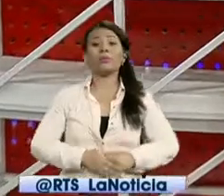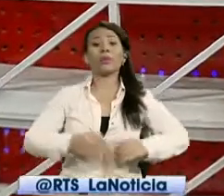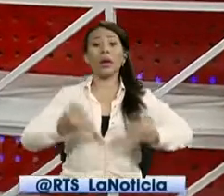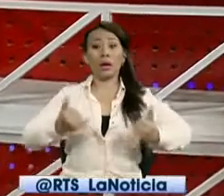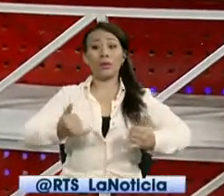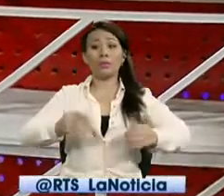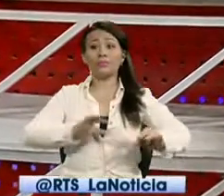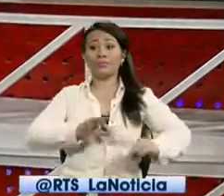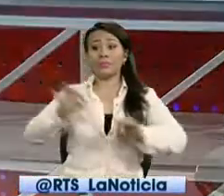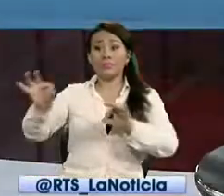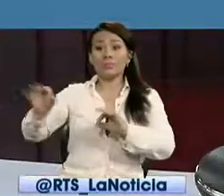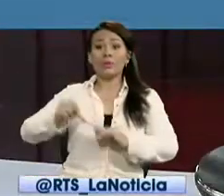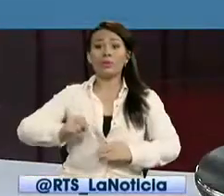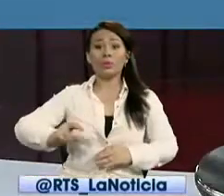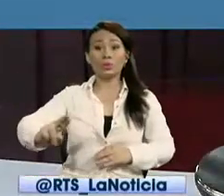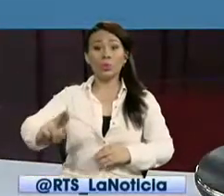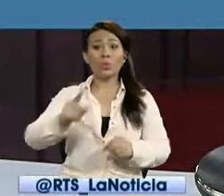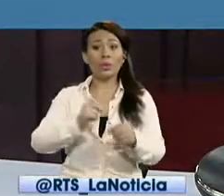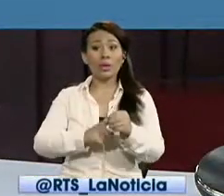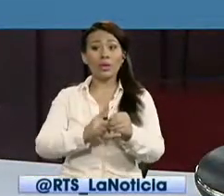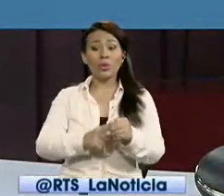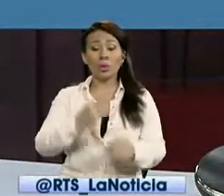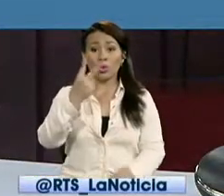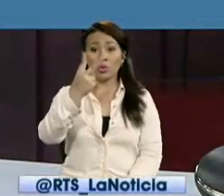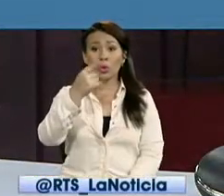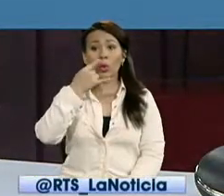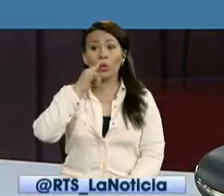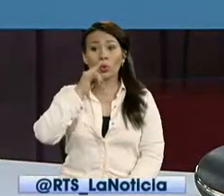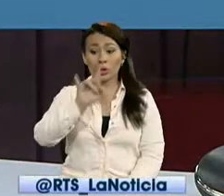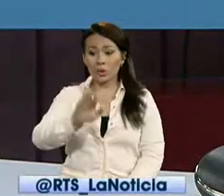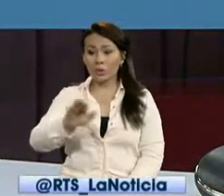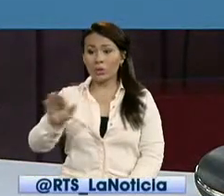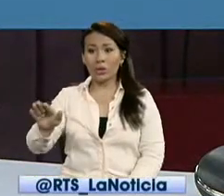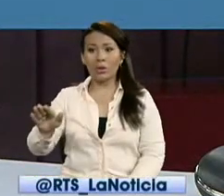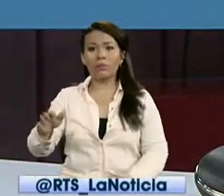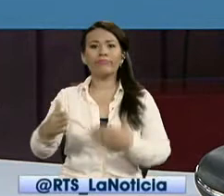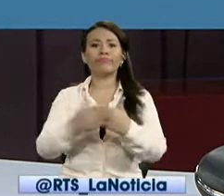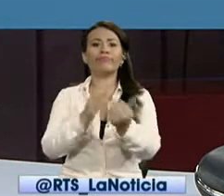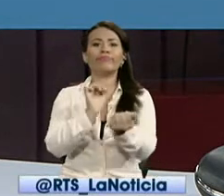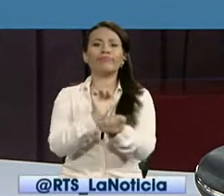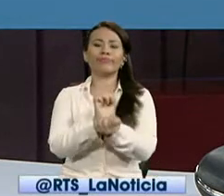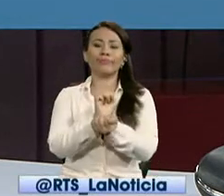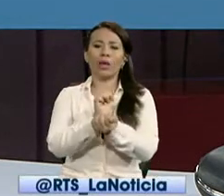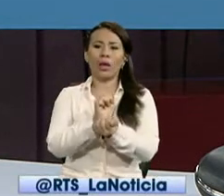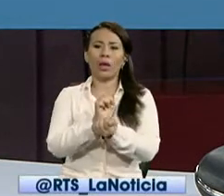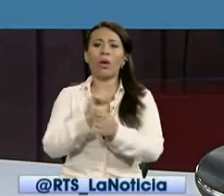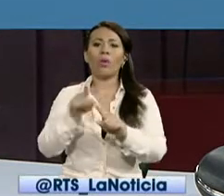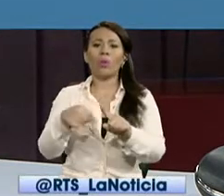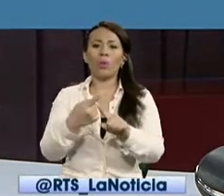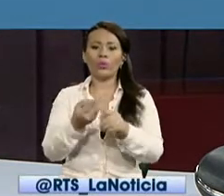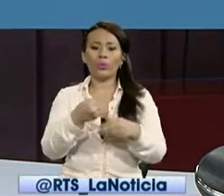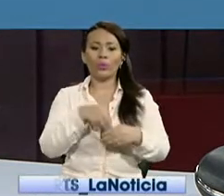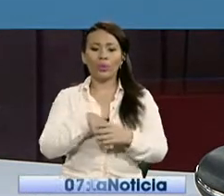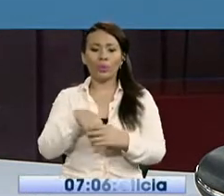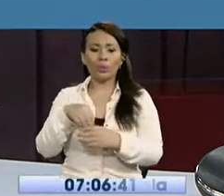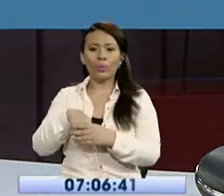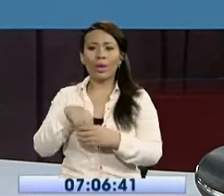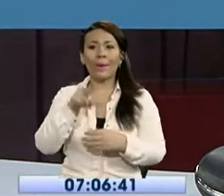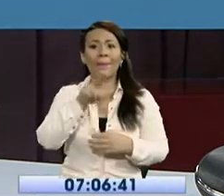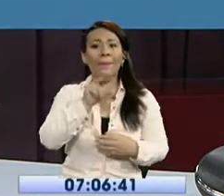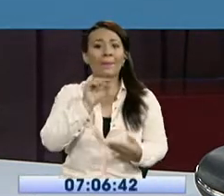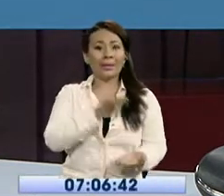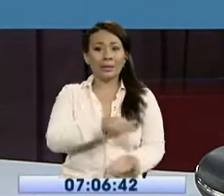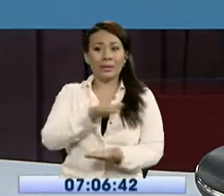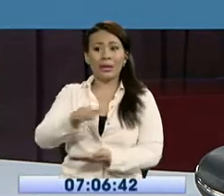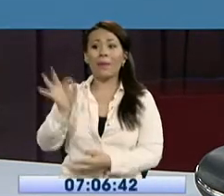Nos quedamos hasta el sur de Quito. Allí dos menores de edad quedaron detenidos tras ser capturados cuando transportaban cerca de 20 kilos de